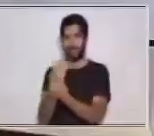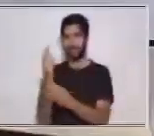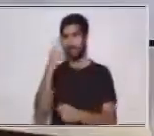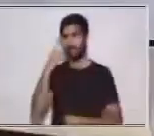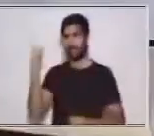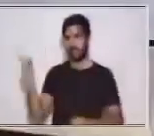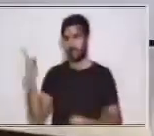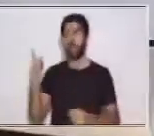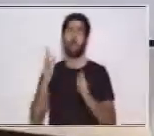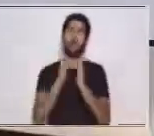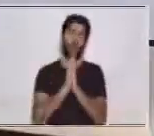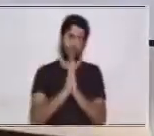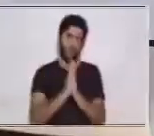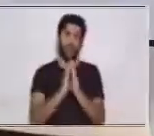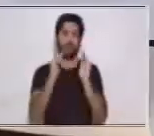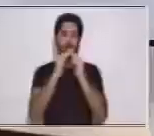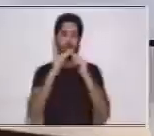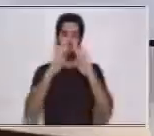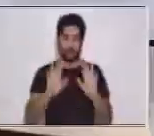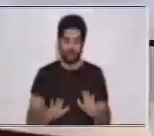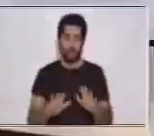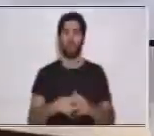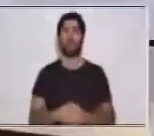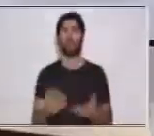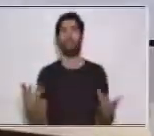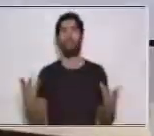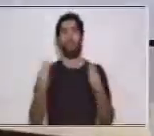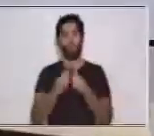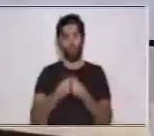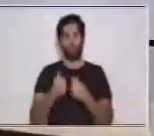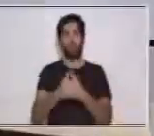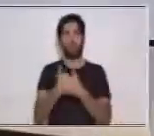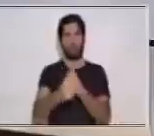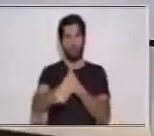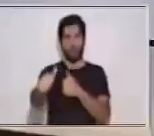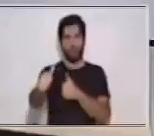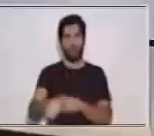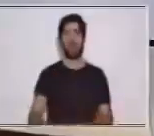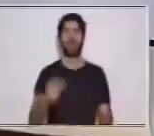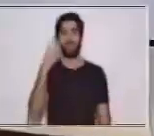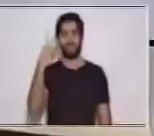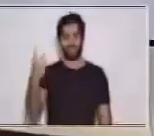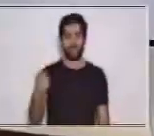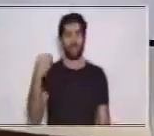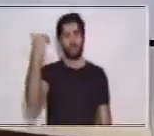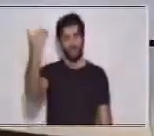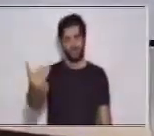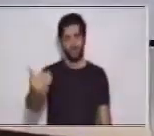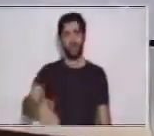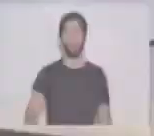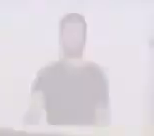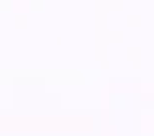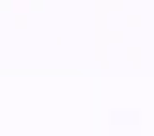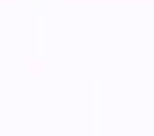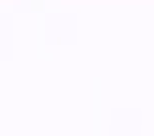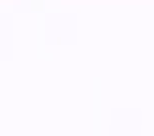el programa, y por favor, quédate en casa, que juntos saldremos adelante. Hasta pronto.